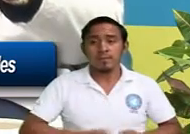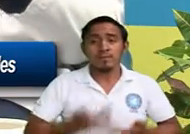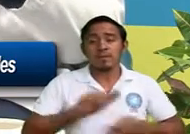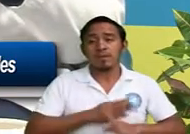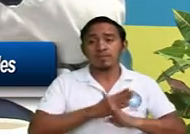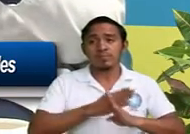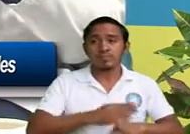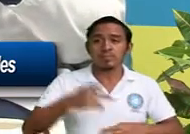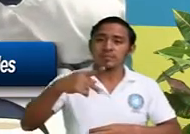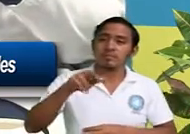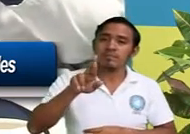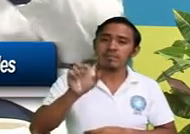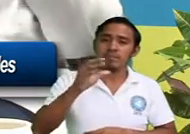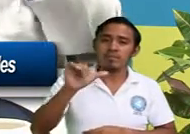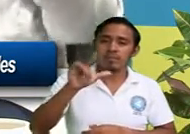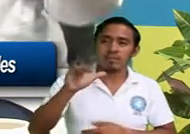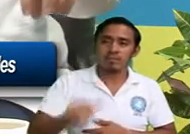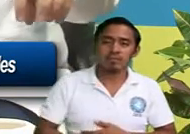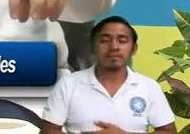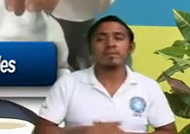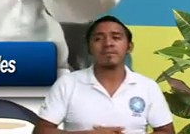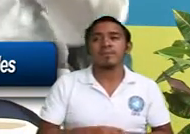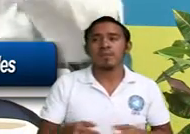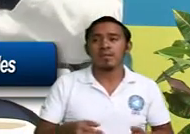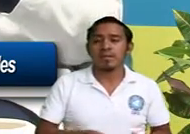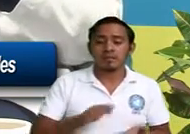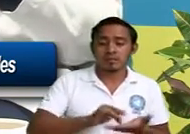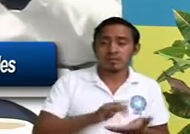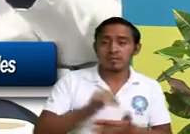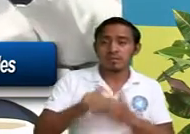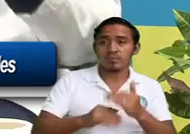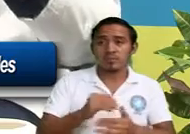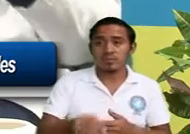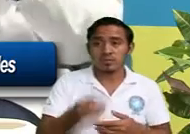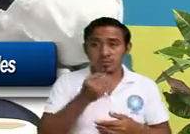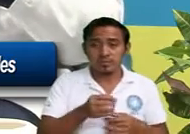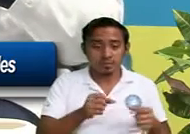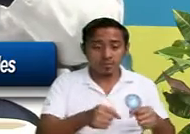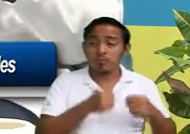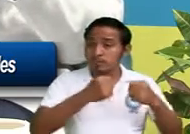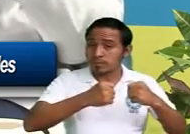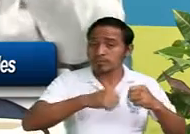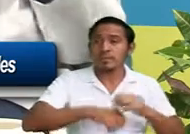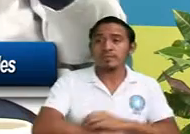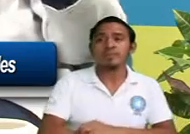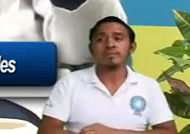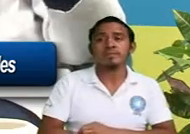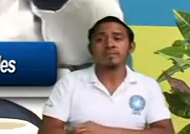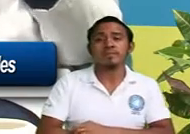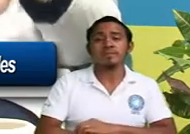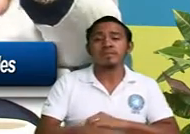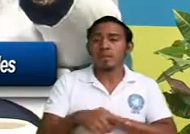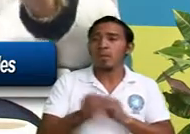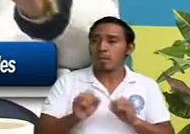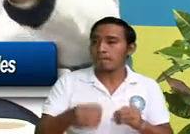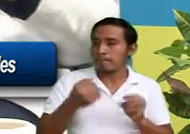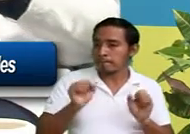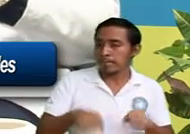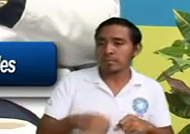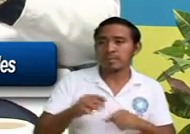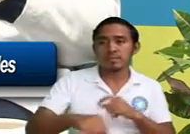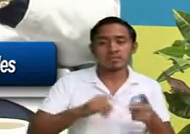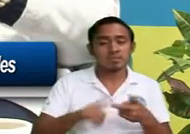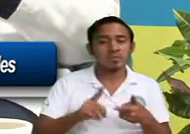te previene preeclampsia. Entonces se come su platito de gallo pinto, un desayuno un poco fuerte. Eso pudiese ser una buena opción. Luego